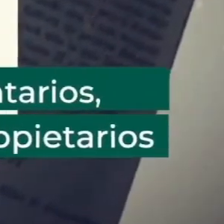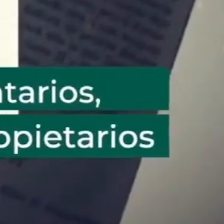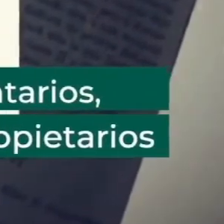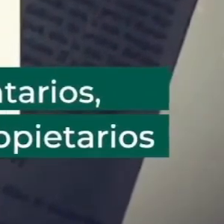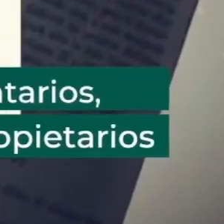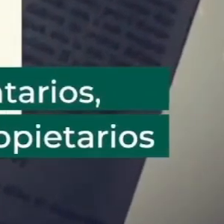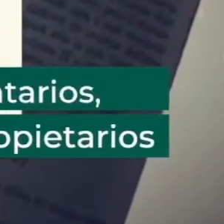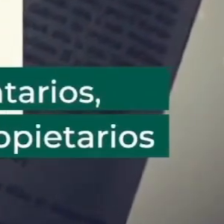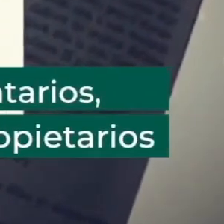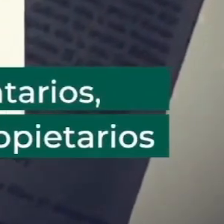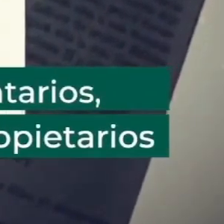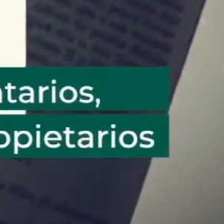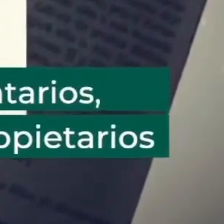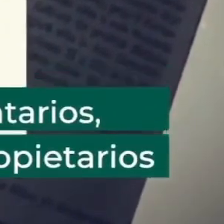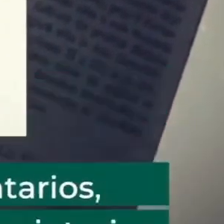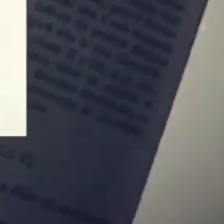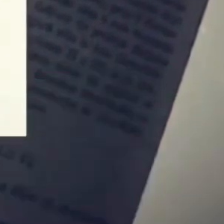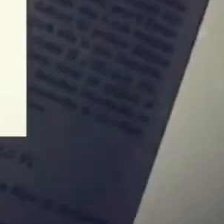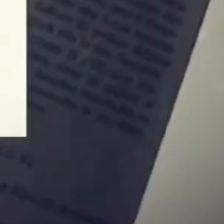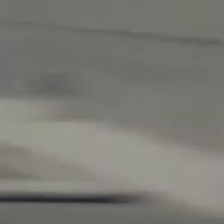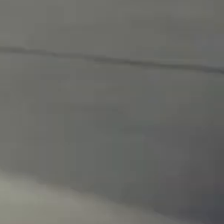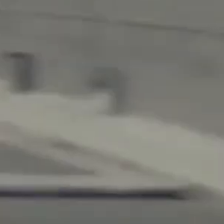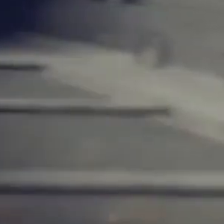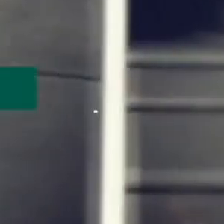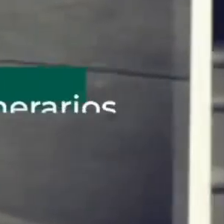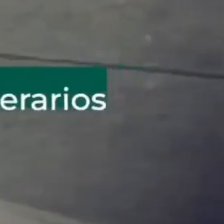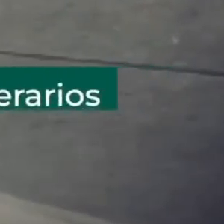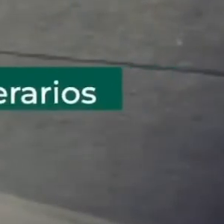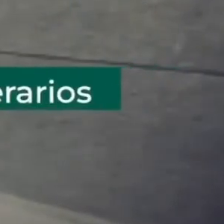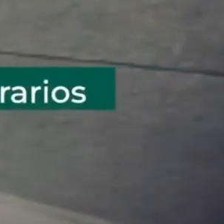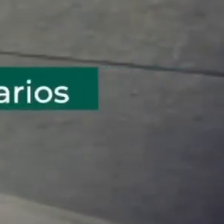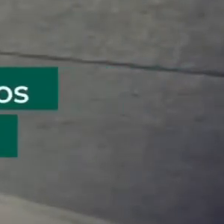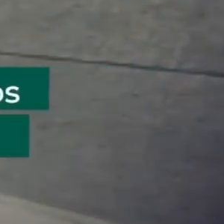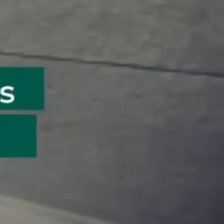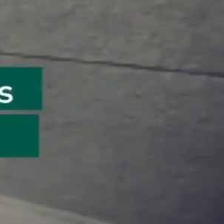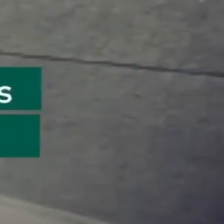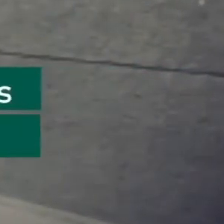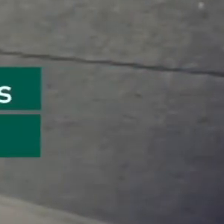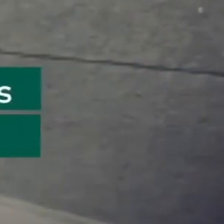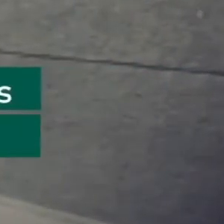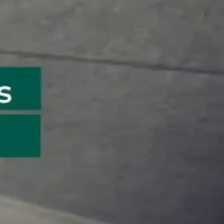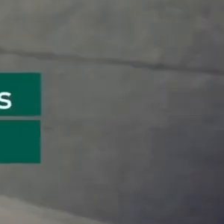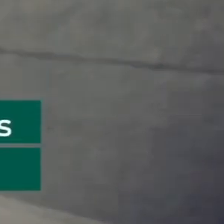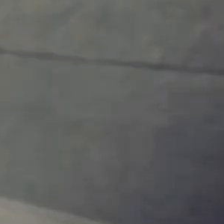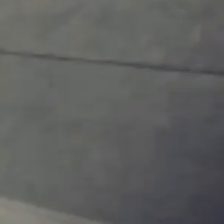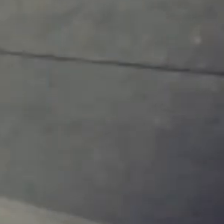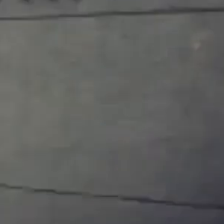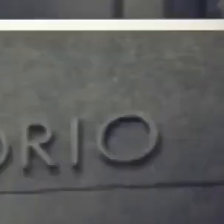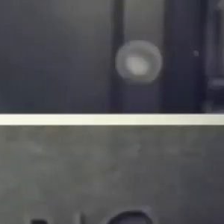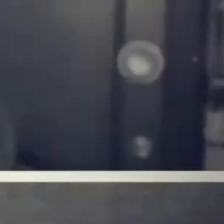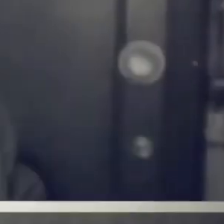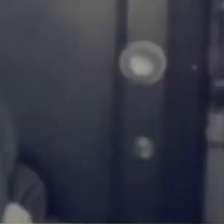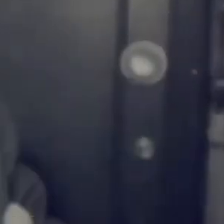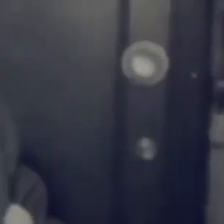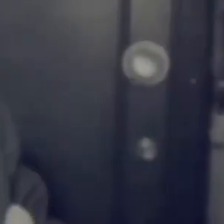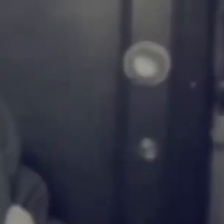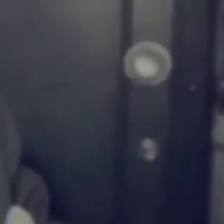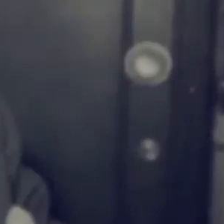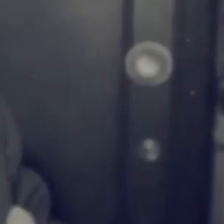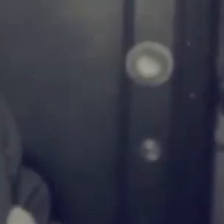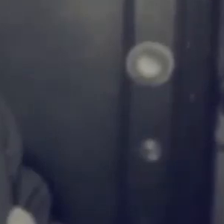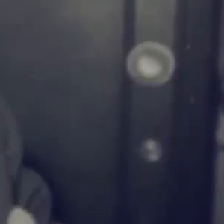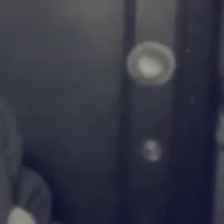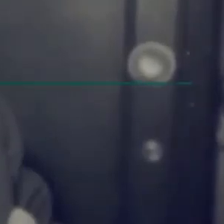comuneros, colonos y pequeños propietarios. Las guarderías y los servicios funerarios inician como prestaciones sociales. Jesús Reyes